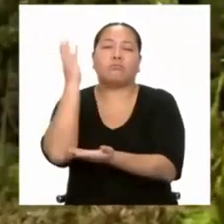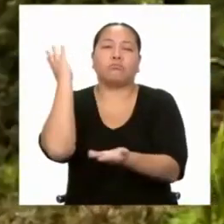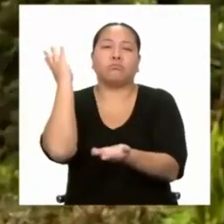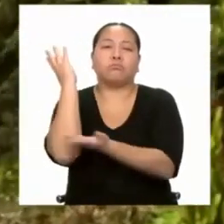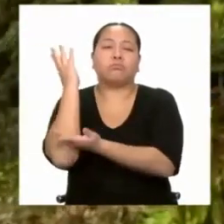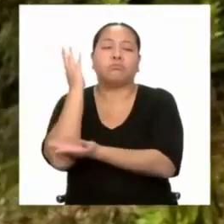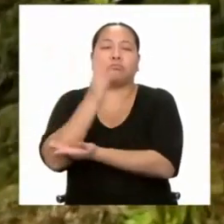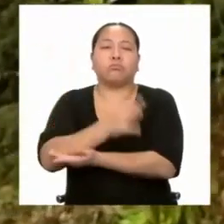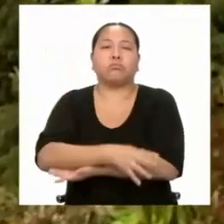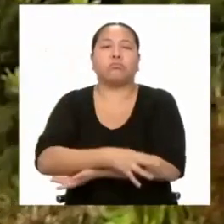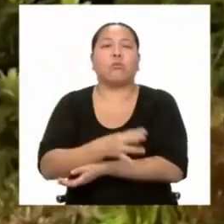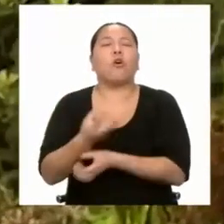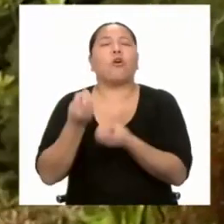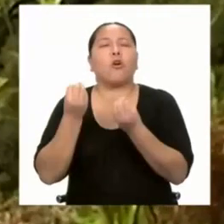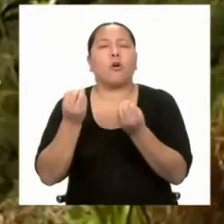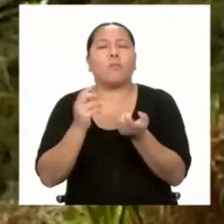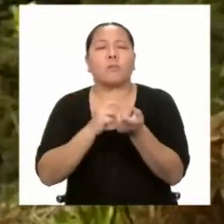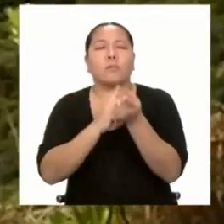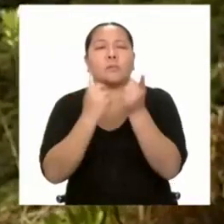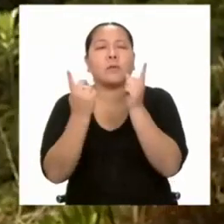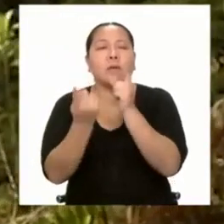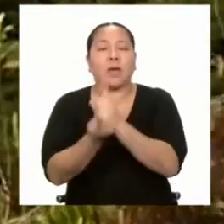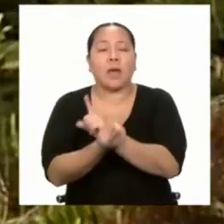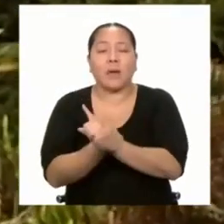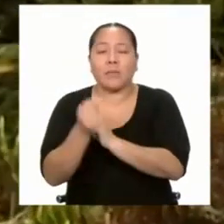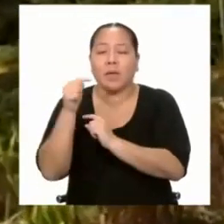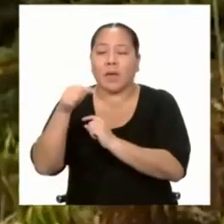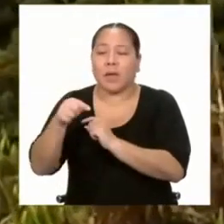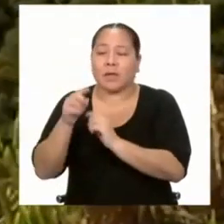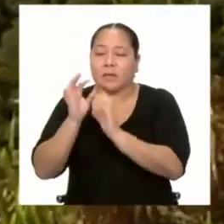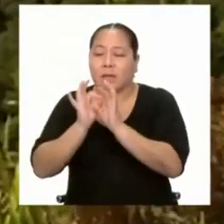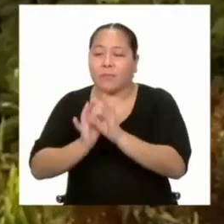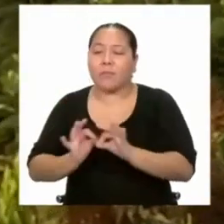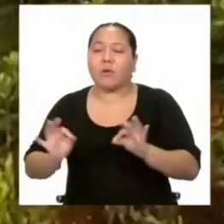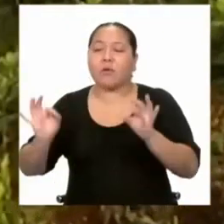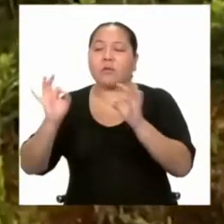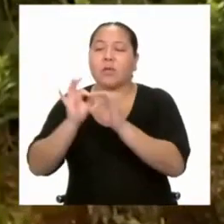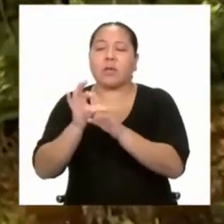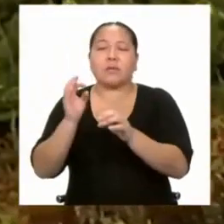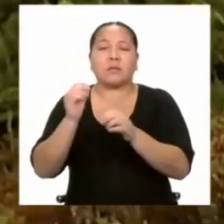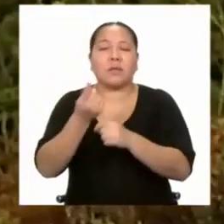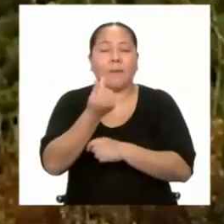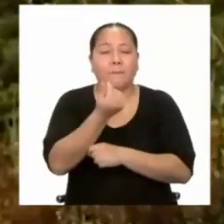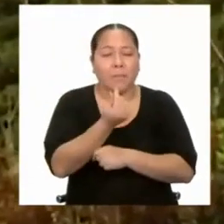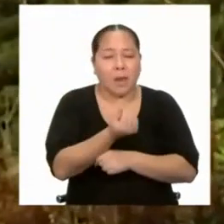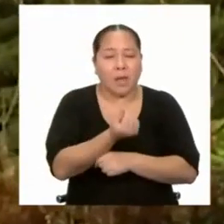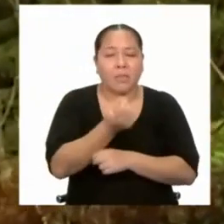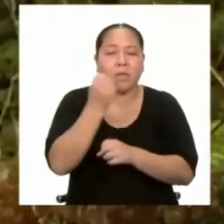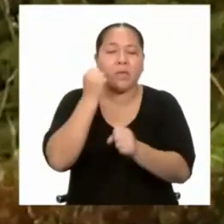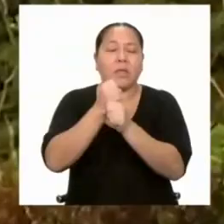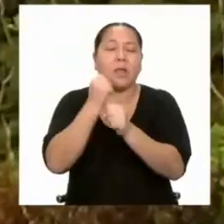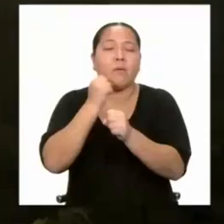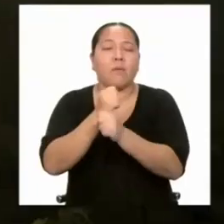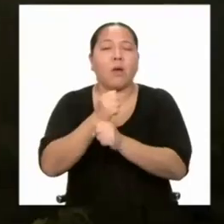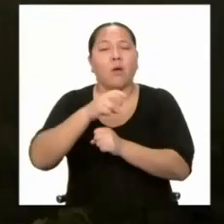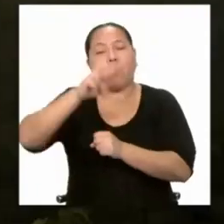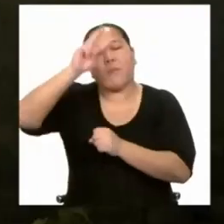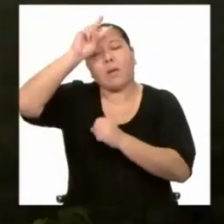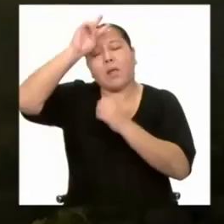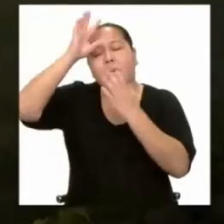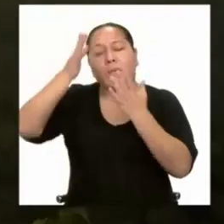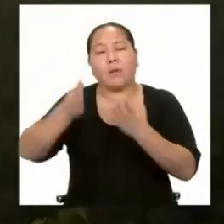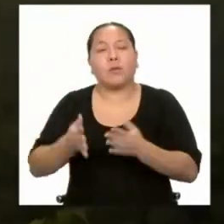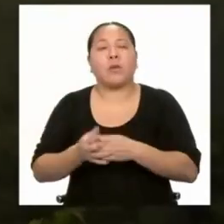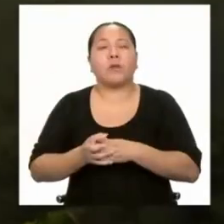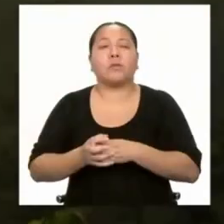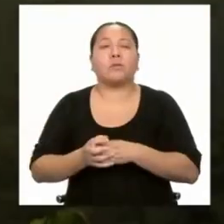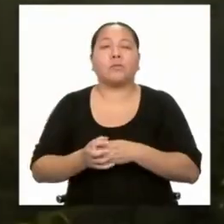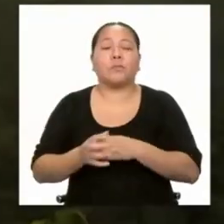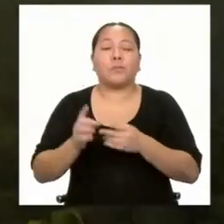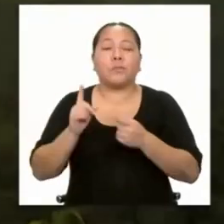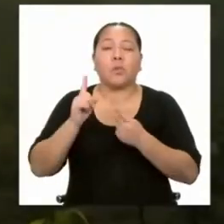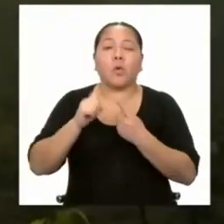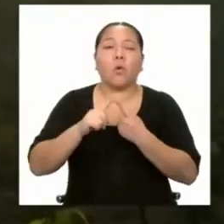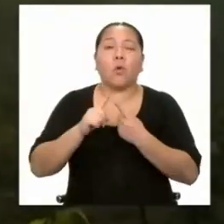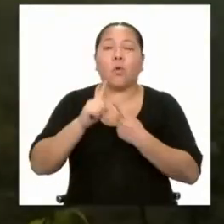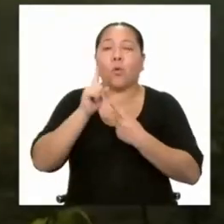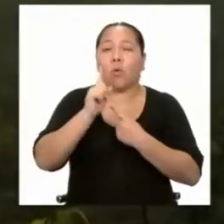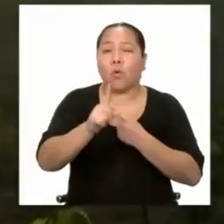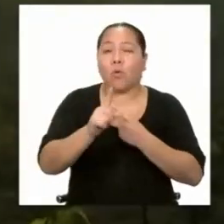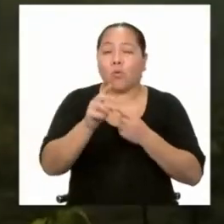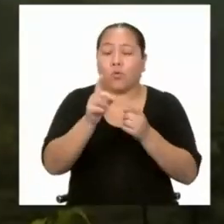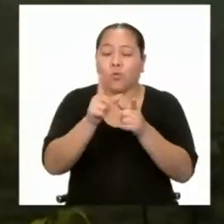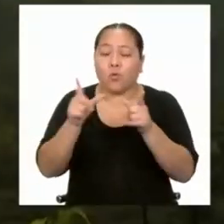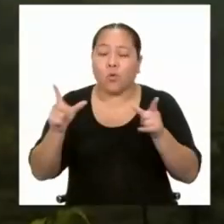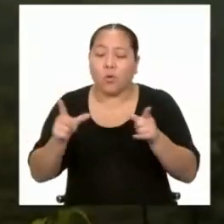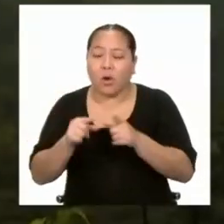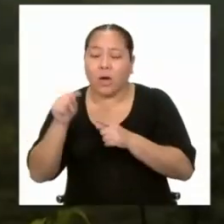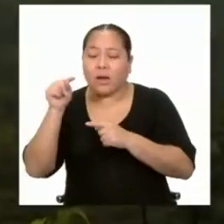¿Cómo se puede transformar todo este valor en dinero y trabajo para peruanos? Uno de los muchos lugares donde